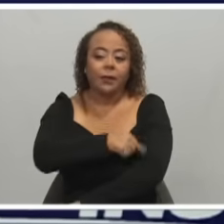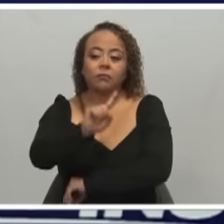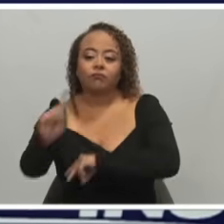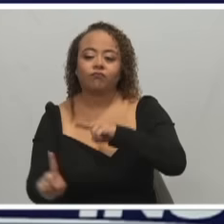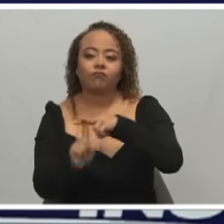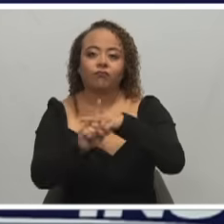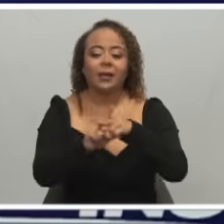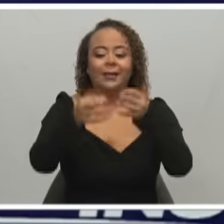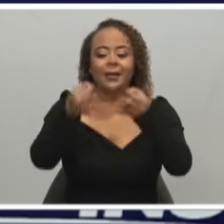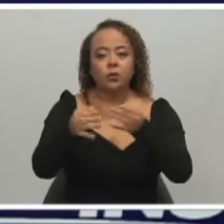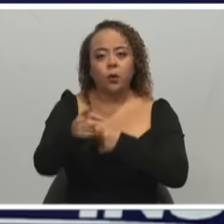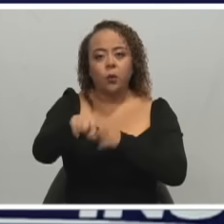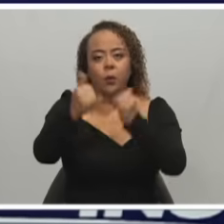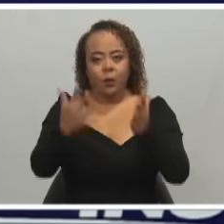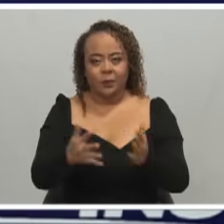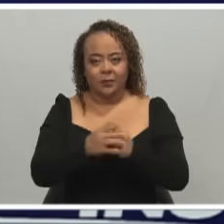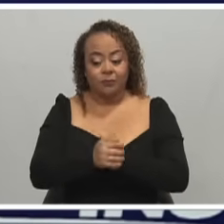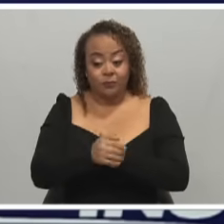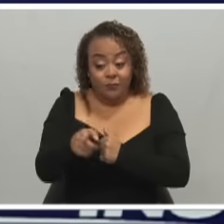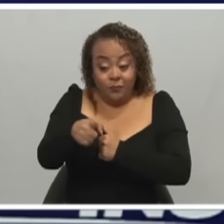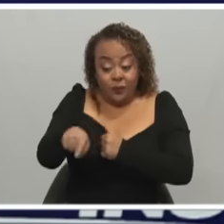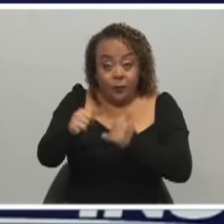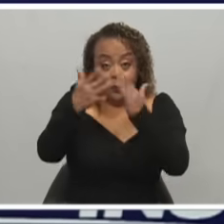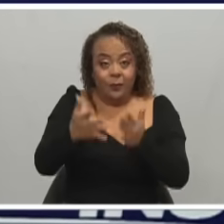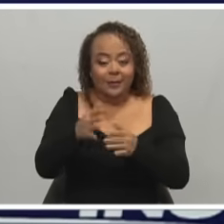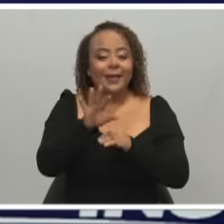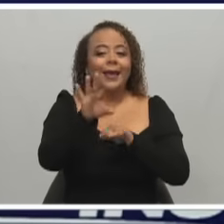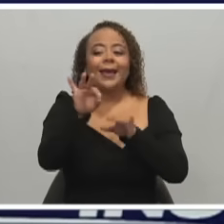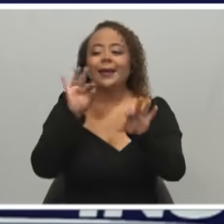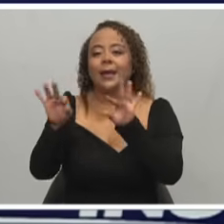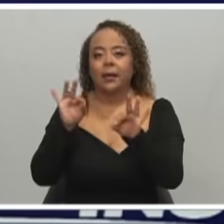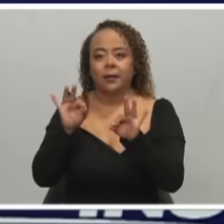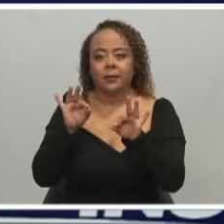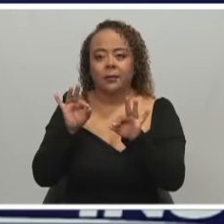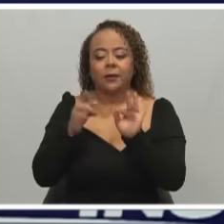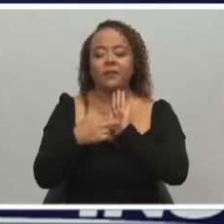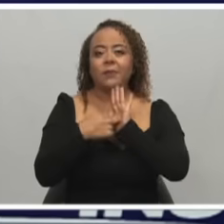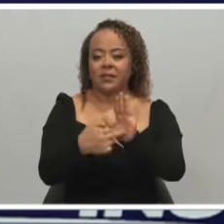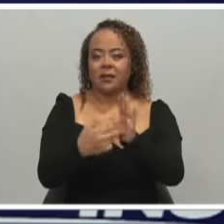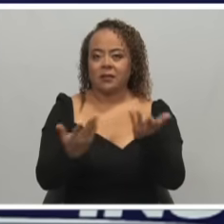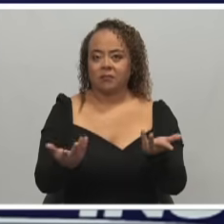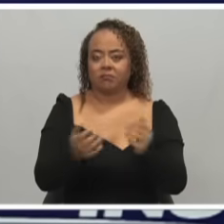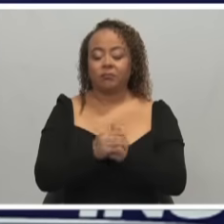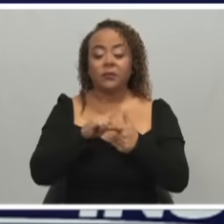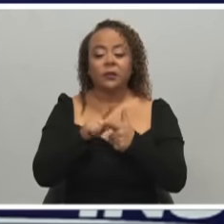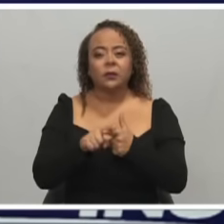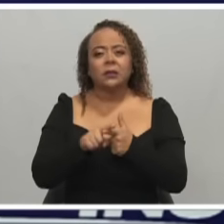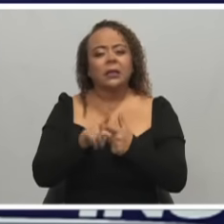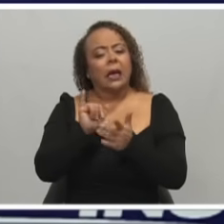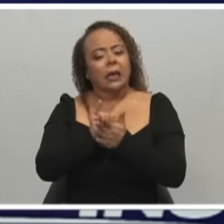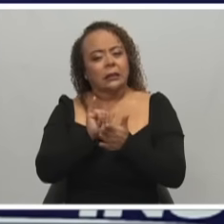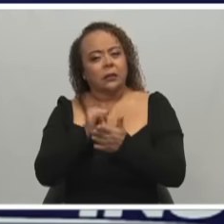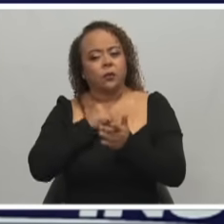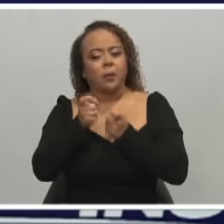una elección de los jugadores son los jugadores los que eligen a ellos representarse por lo menos así Me he